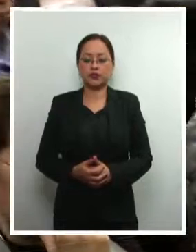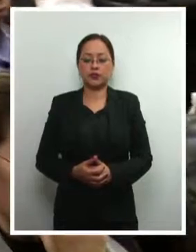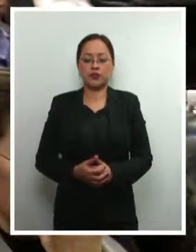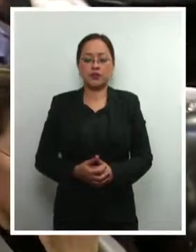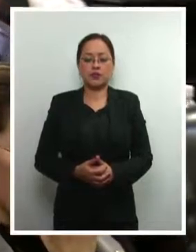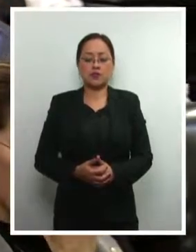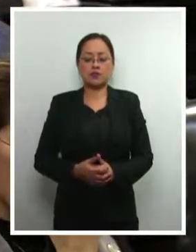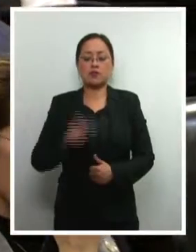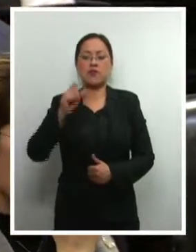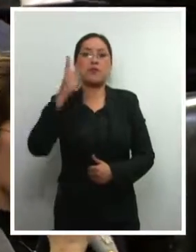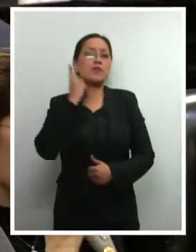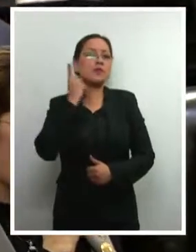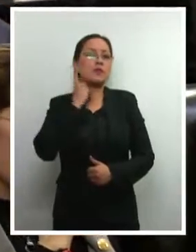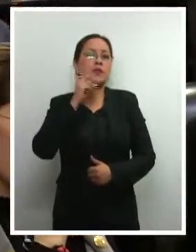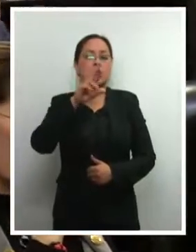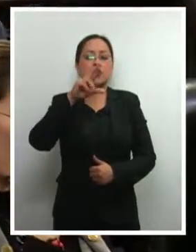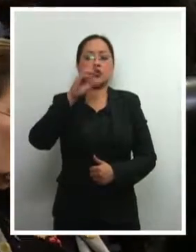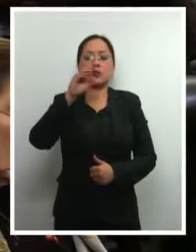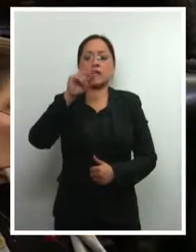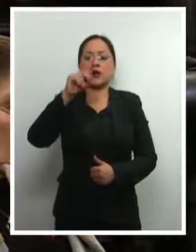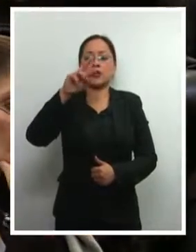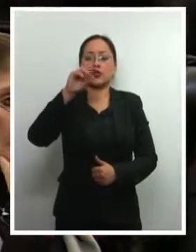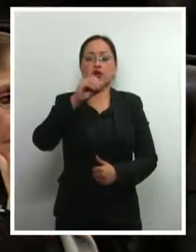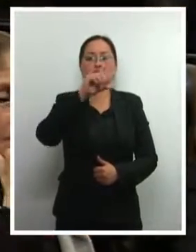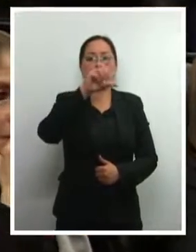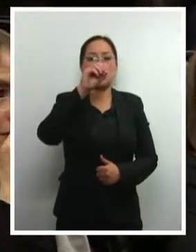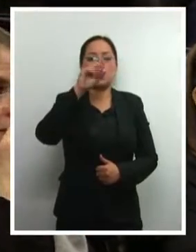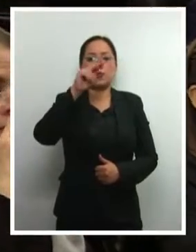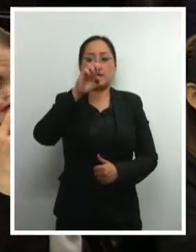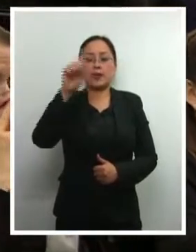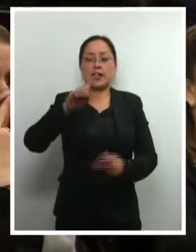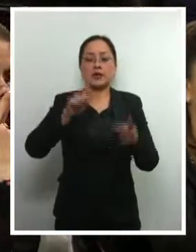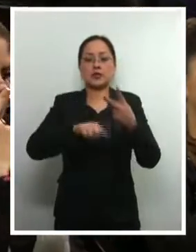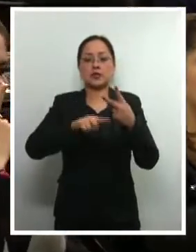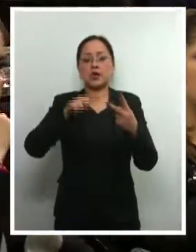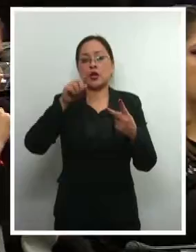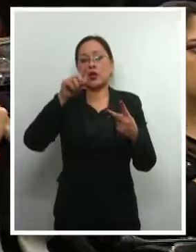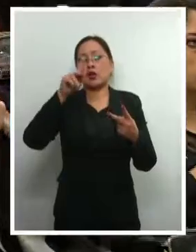el diputado Roberto López, el diputado Porfirio Muñoz Ledo.